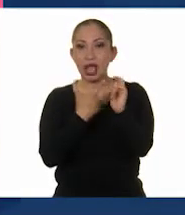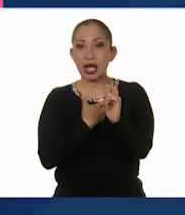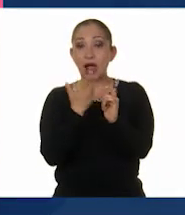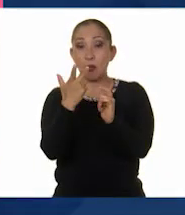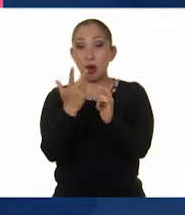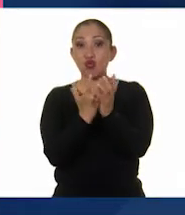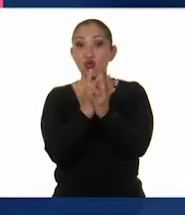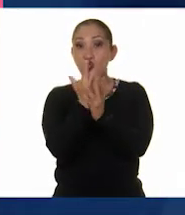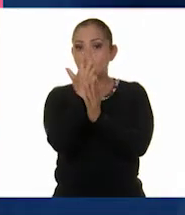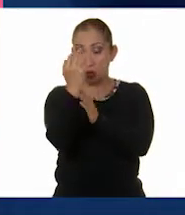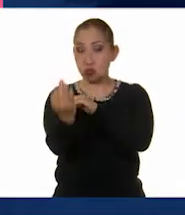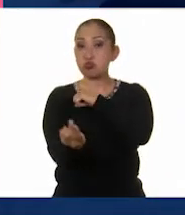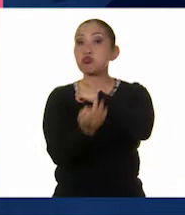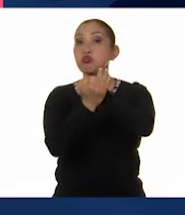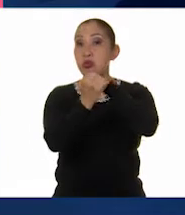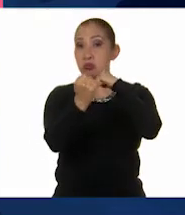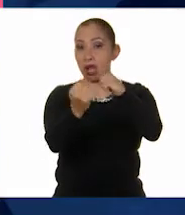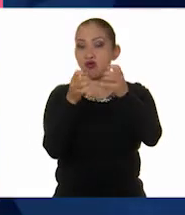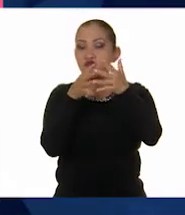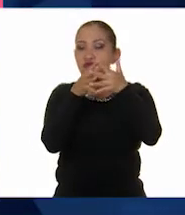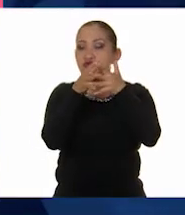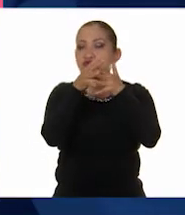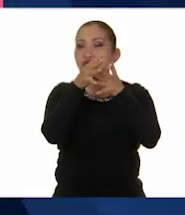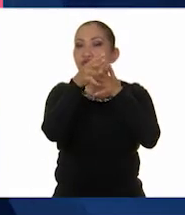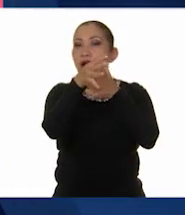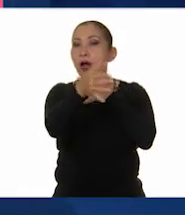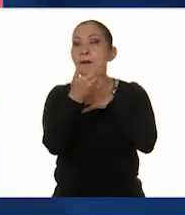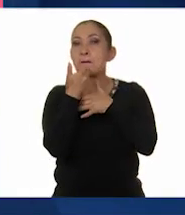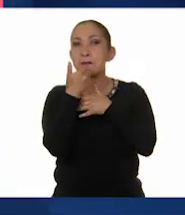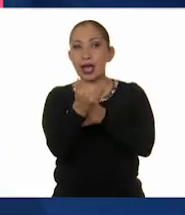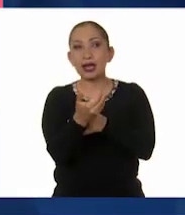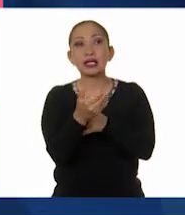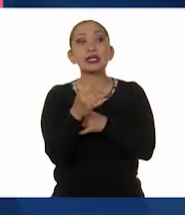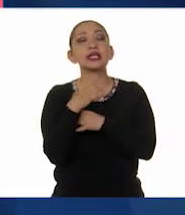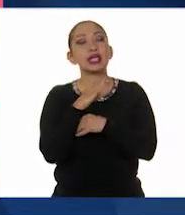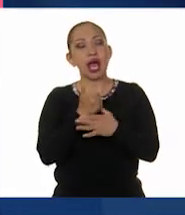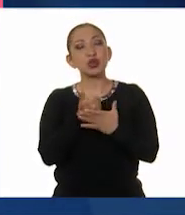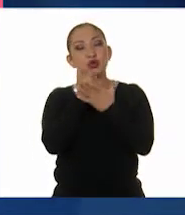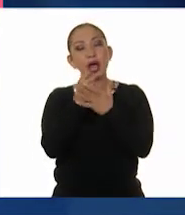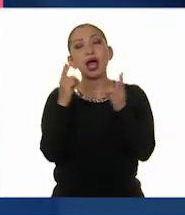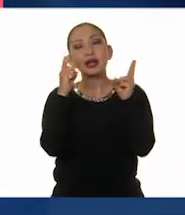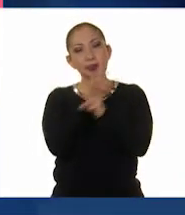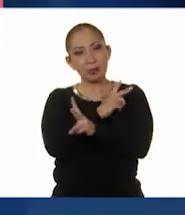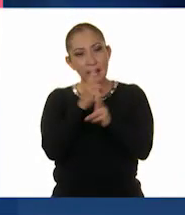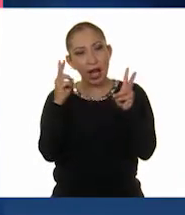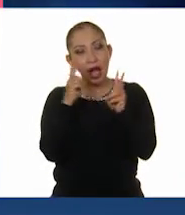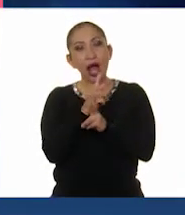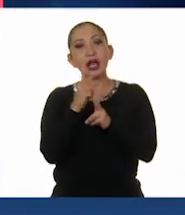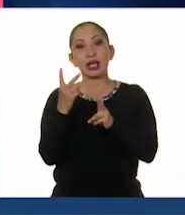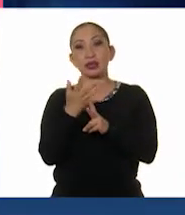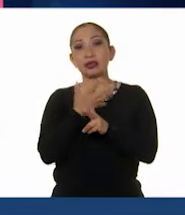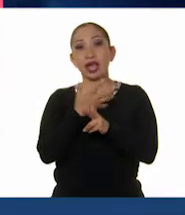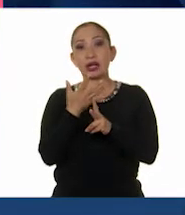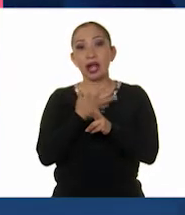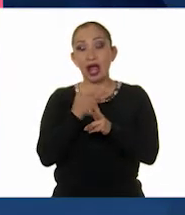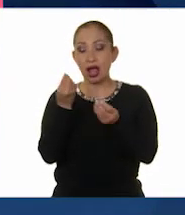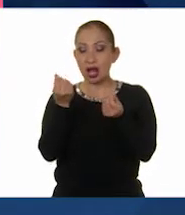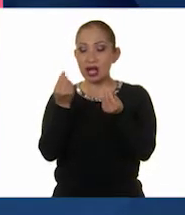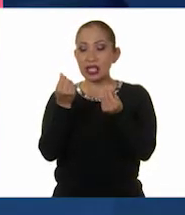alto nivel de protección de filtración inicial y posibilita respirar y tiene resistencia a